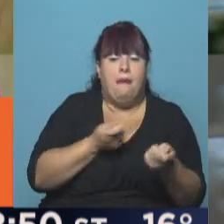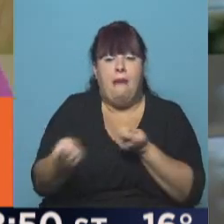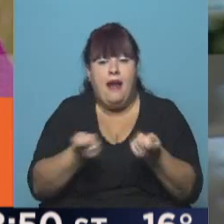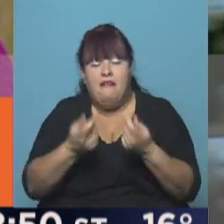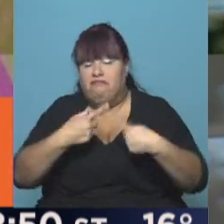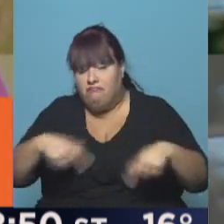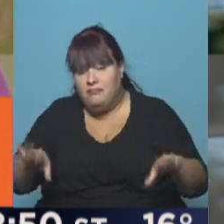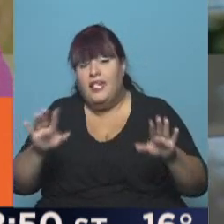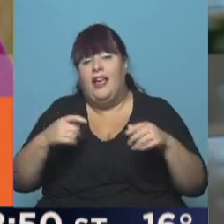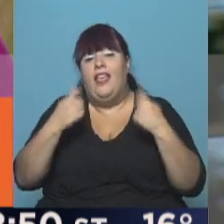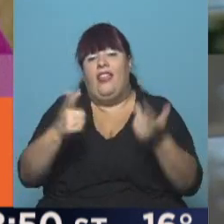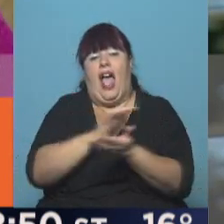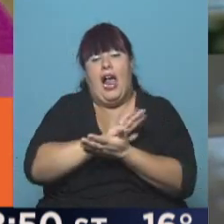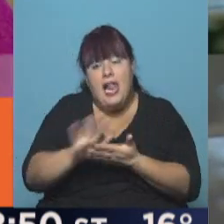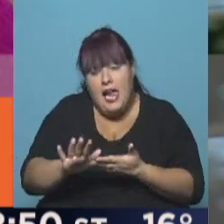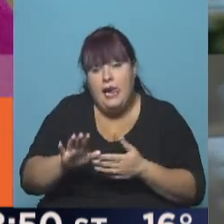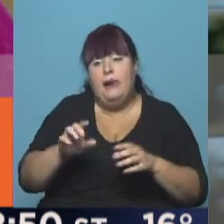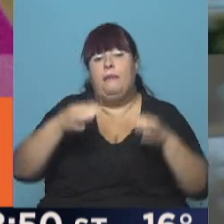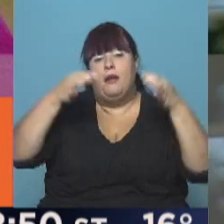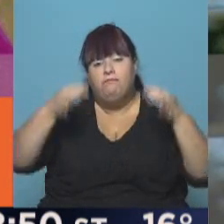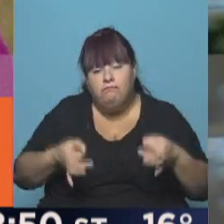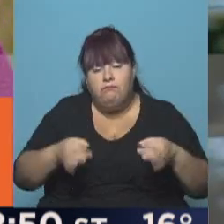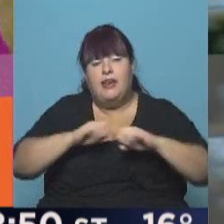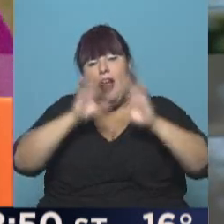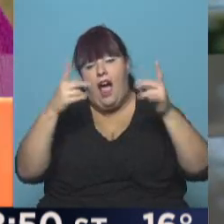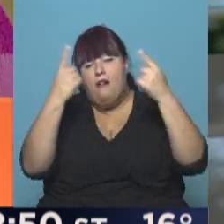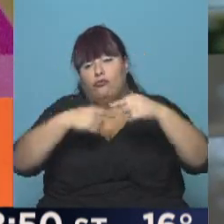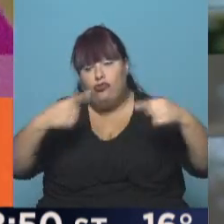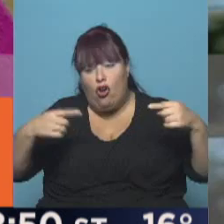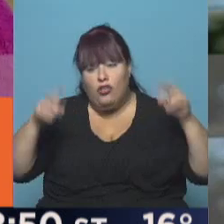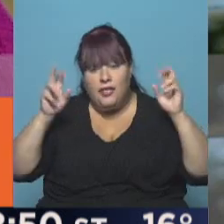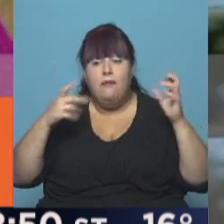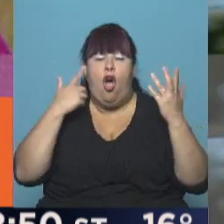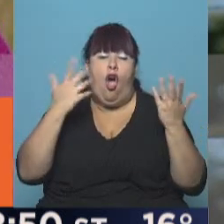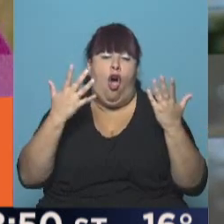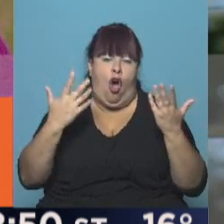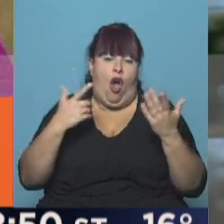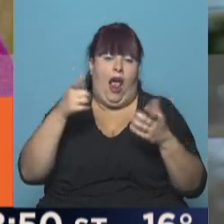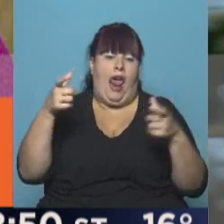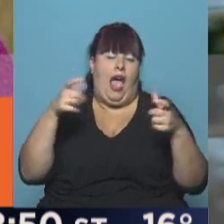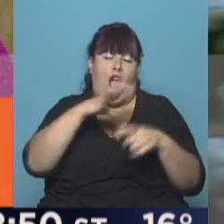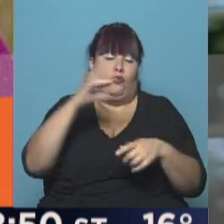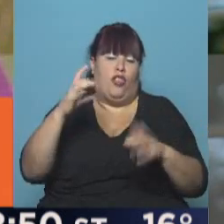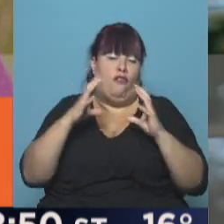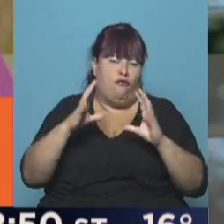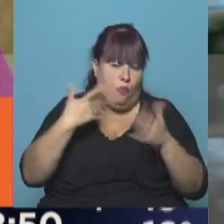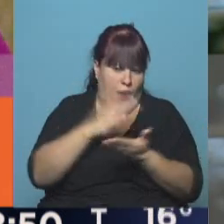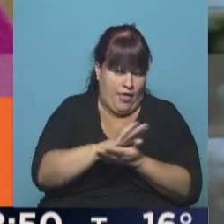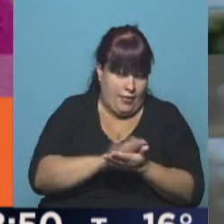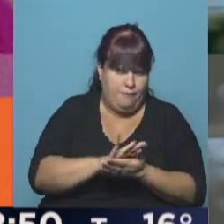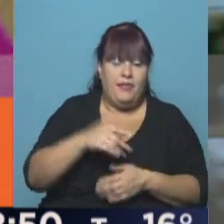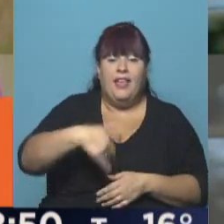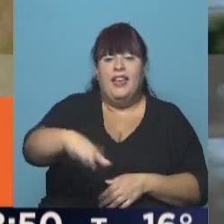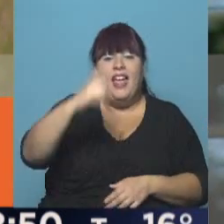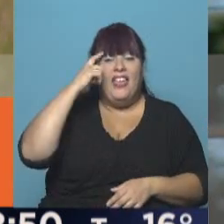de actuar, y lleven la transparencia y la honestidad y un montón de cuestiones que uno espera de la dirigencia del fútbol argentino. Bueno, en 10